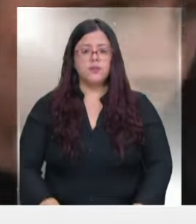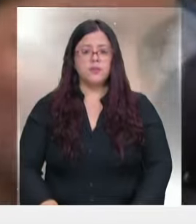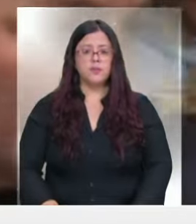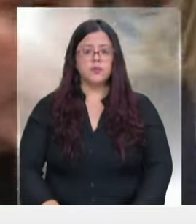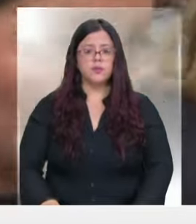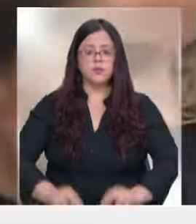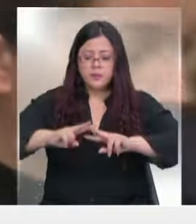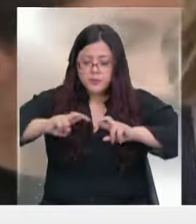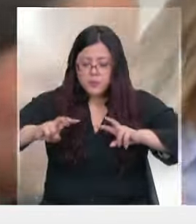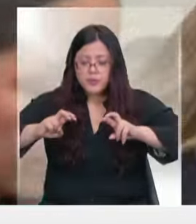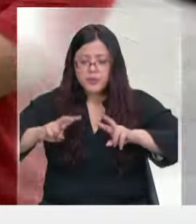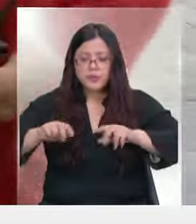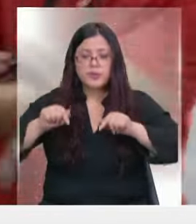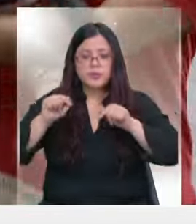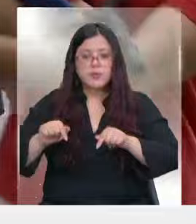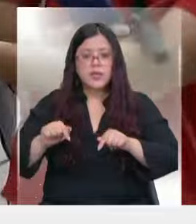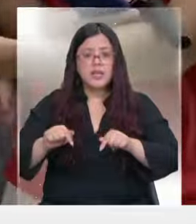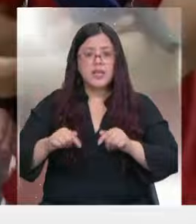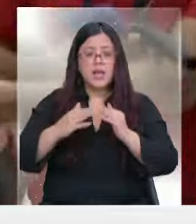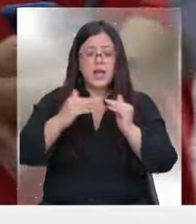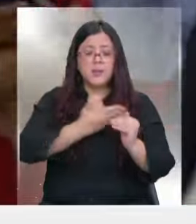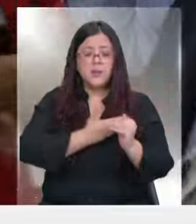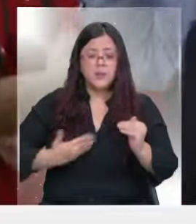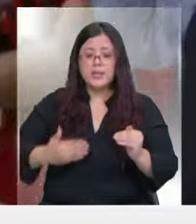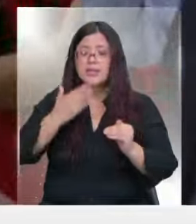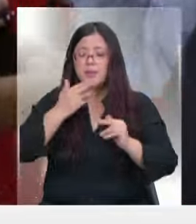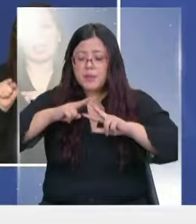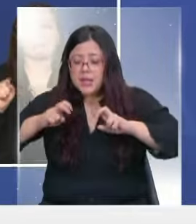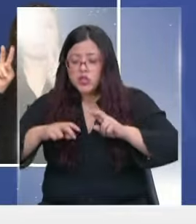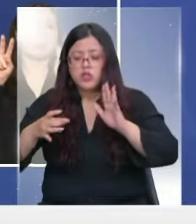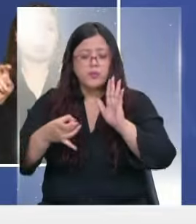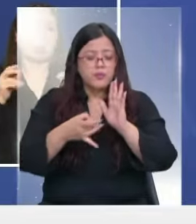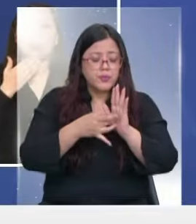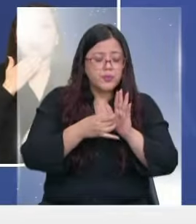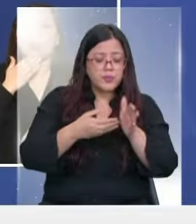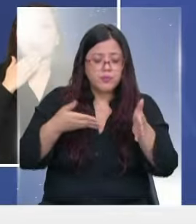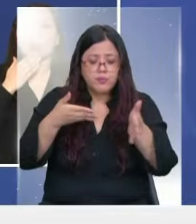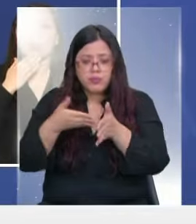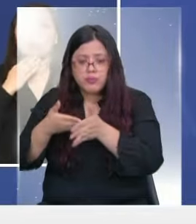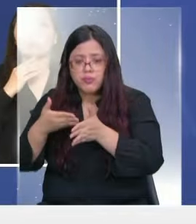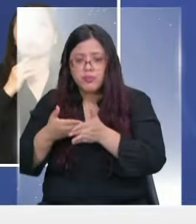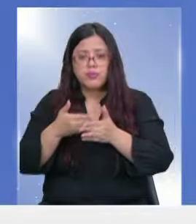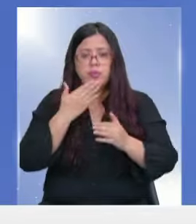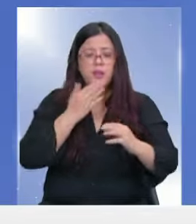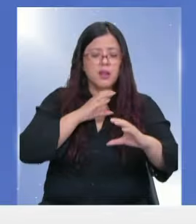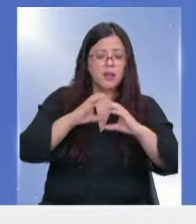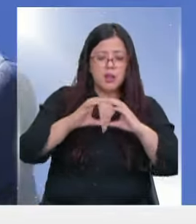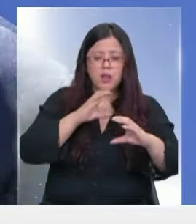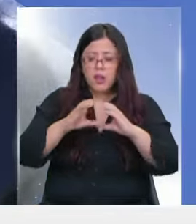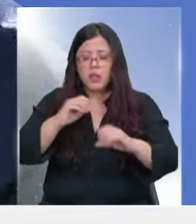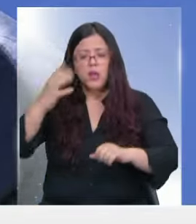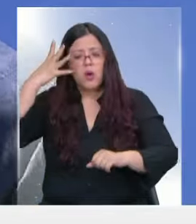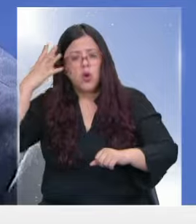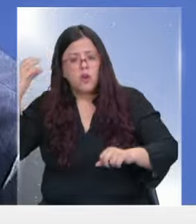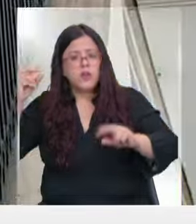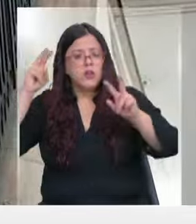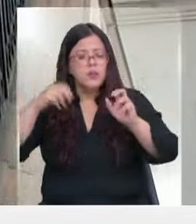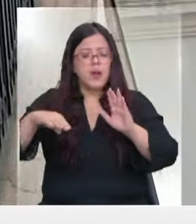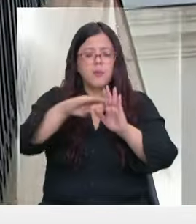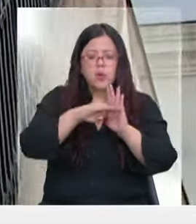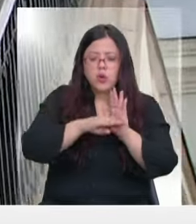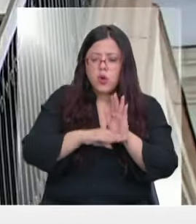Un sumario en La Moneda, investigaciones por violación y obstrucción a la justicia, descoordinación comunicacional, olvido en la aplicación de